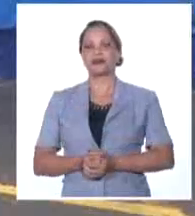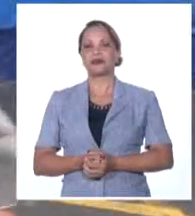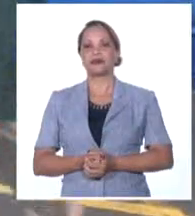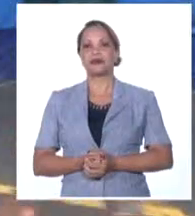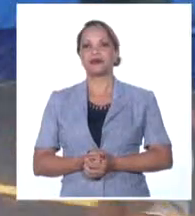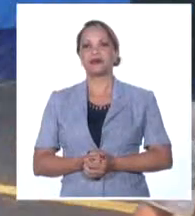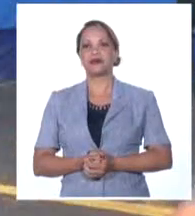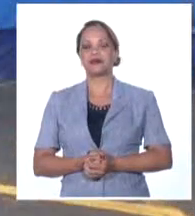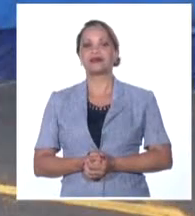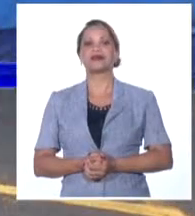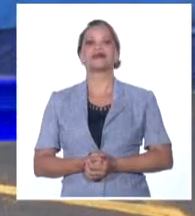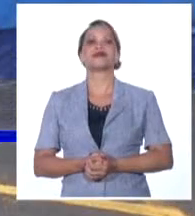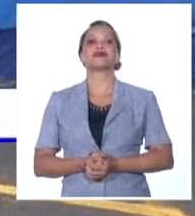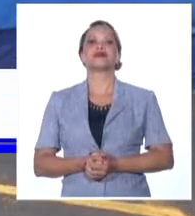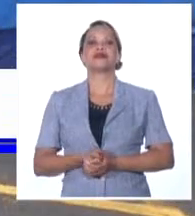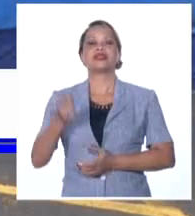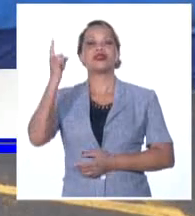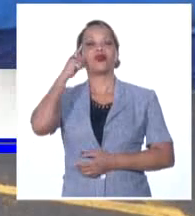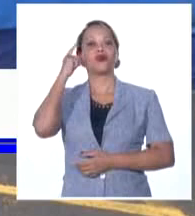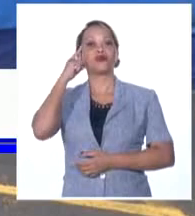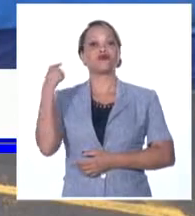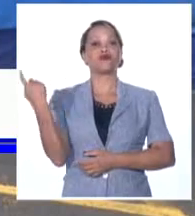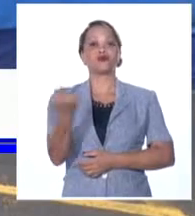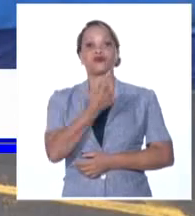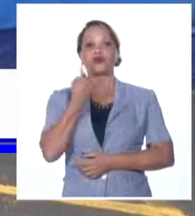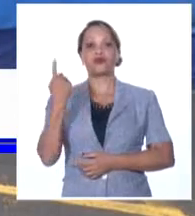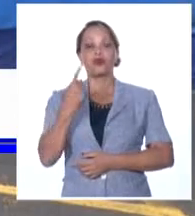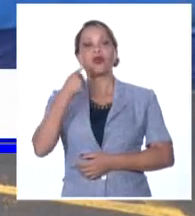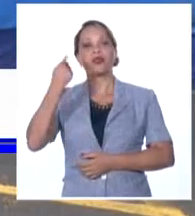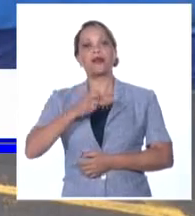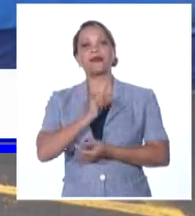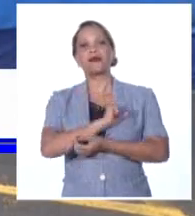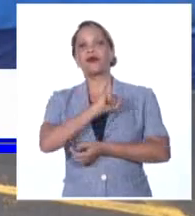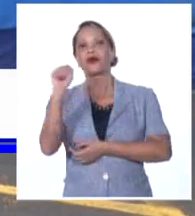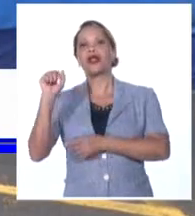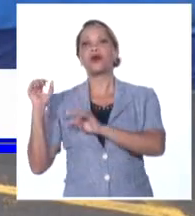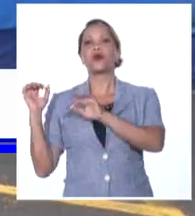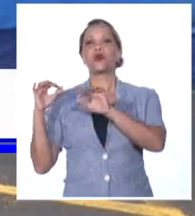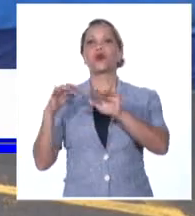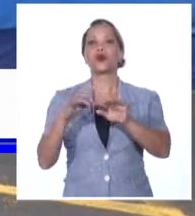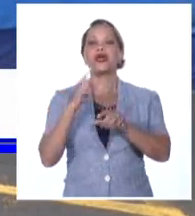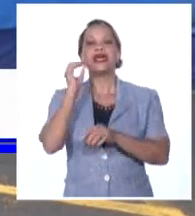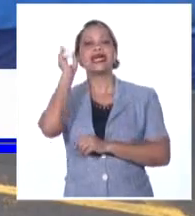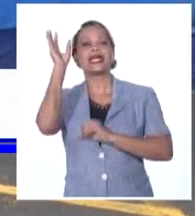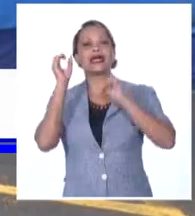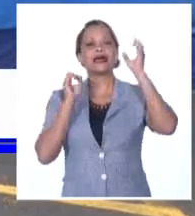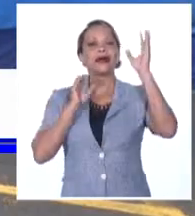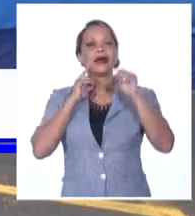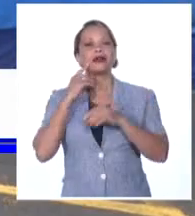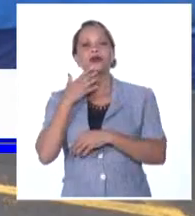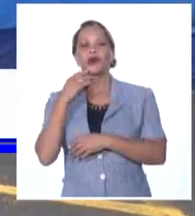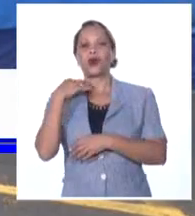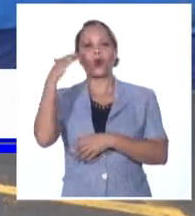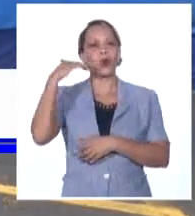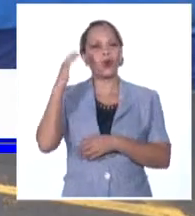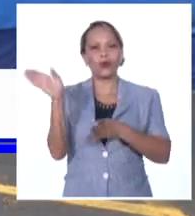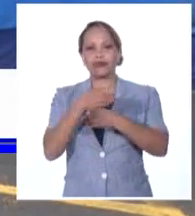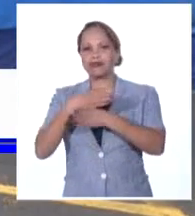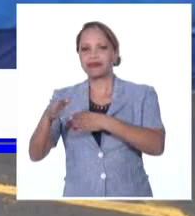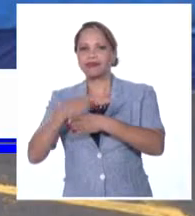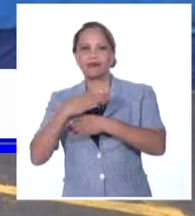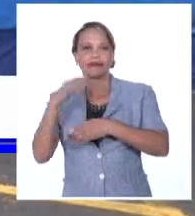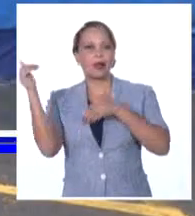hay una gran conciencia de que hay que lograr un desfile con mucha creatividad, con mucho colorido, con una